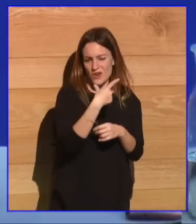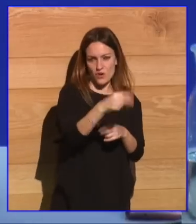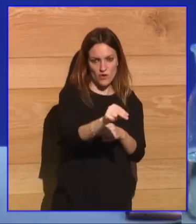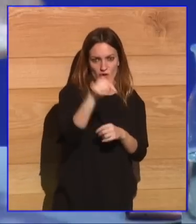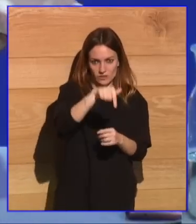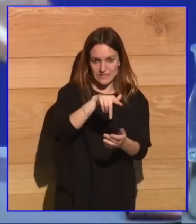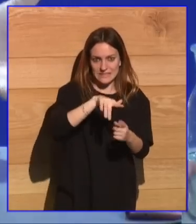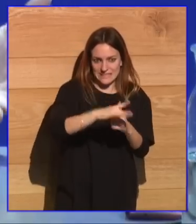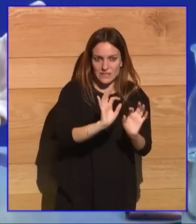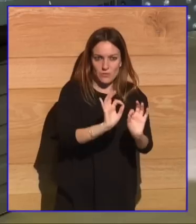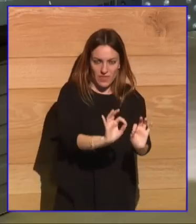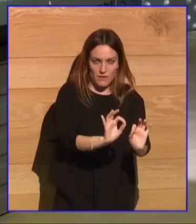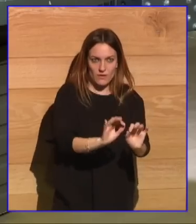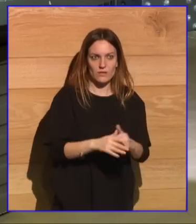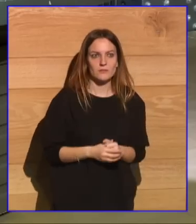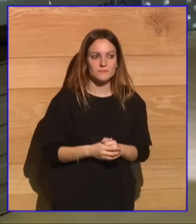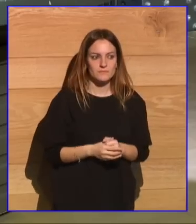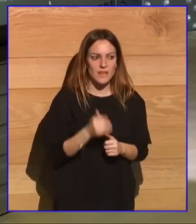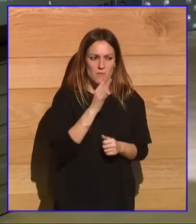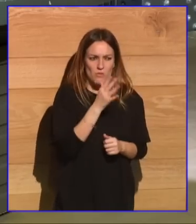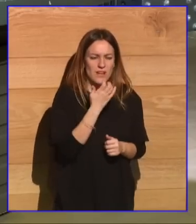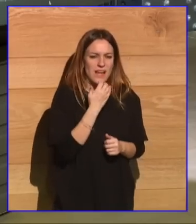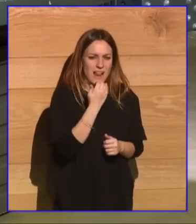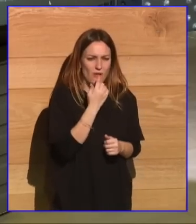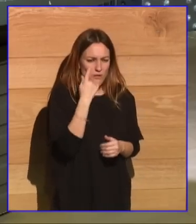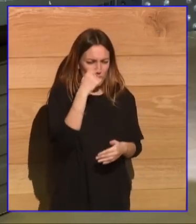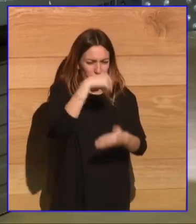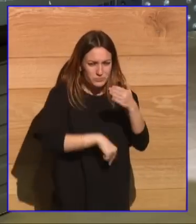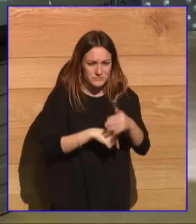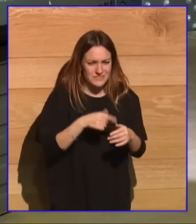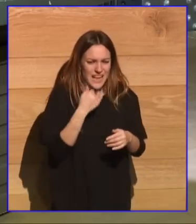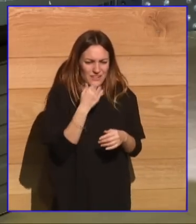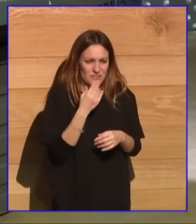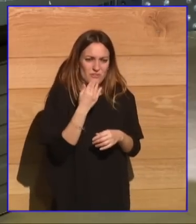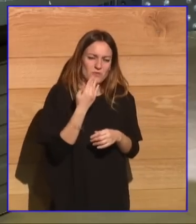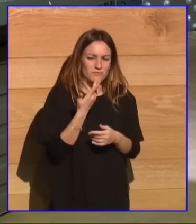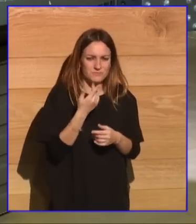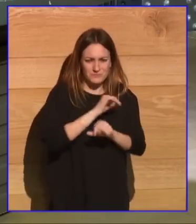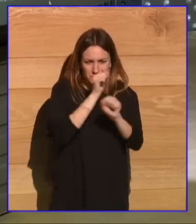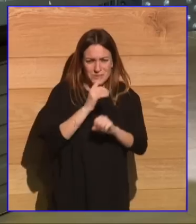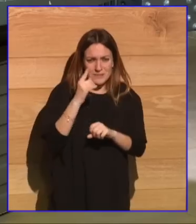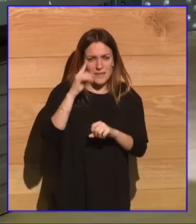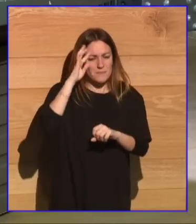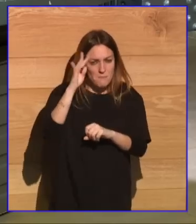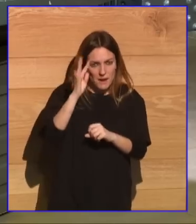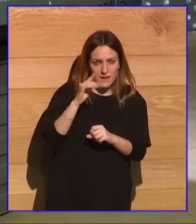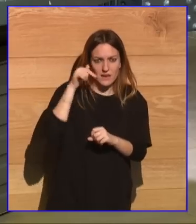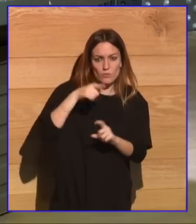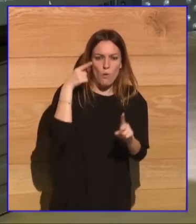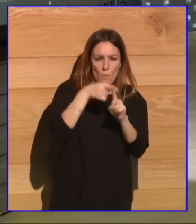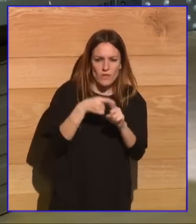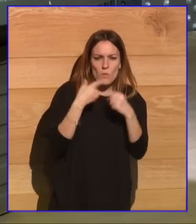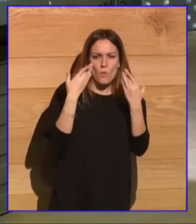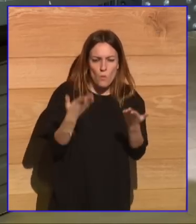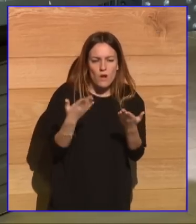que acabó siendo el muro. Porque es una cosa pedantísima en el fondo, que a la vez es muy ingenuo, que su objetivo